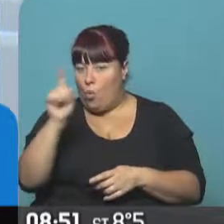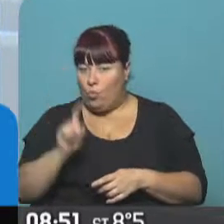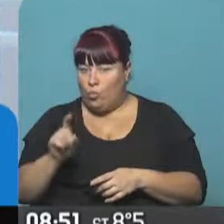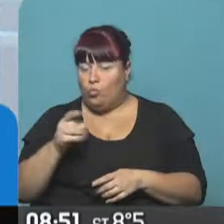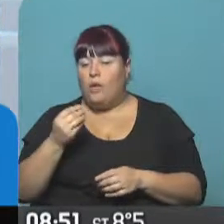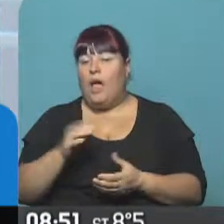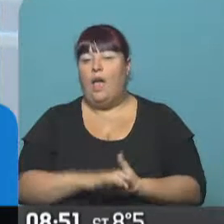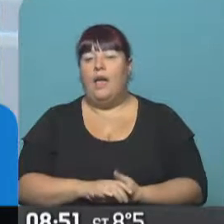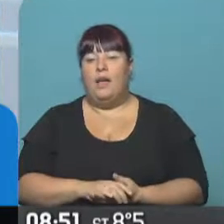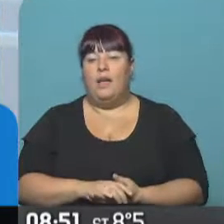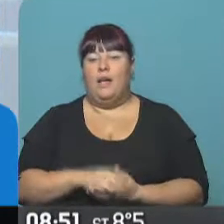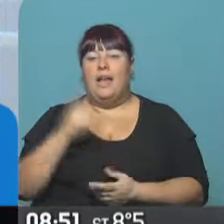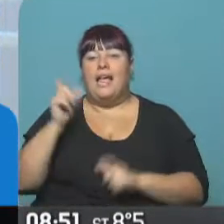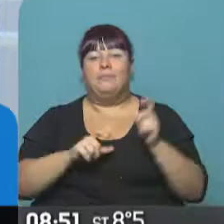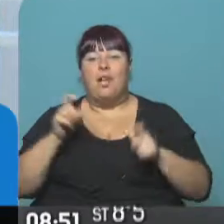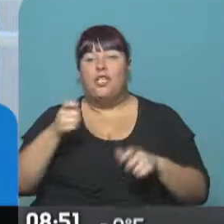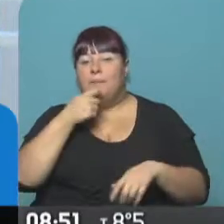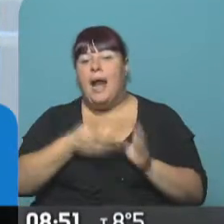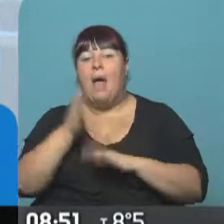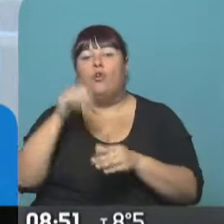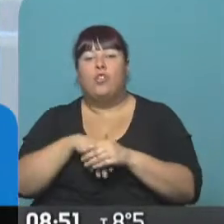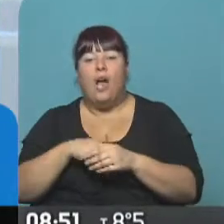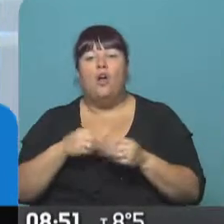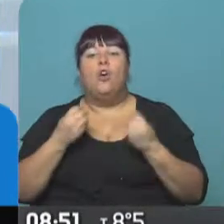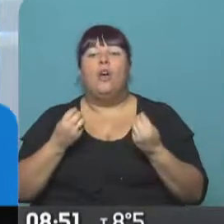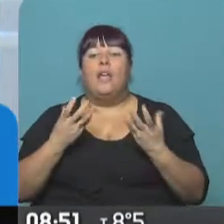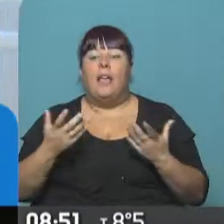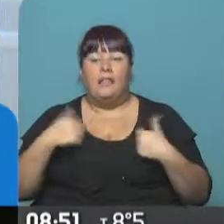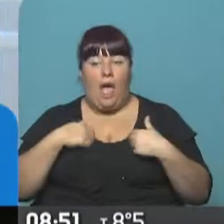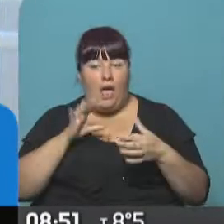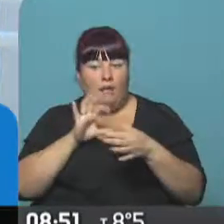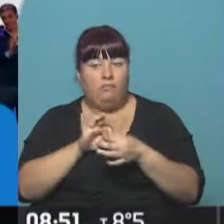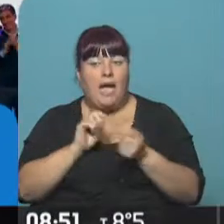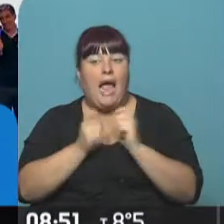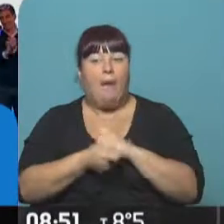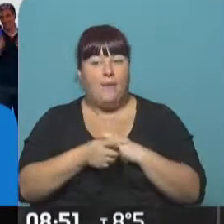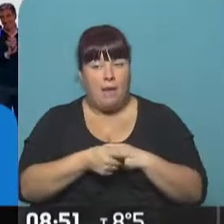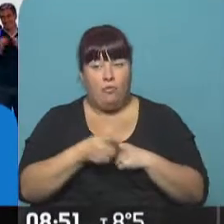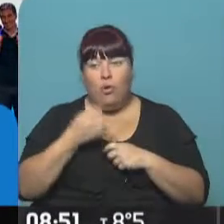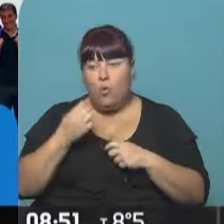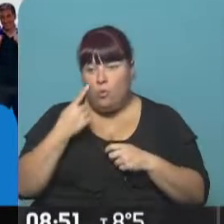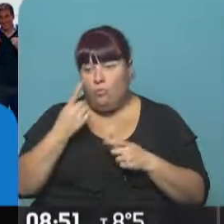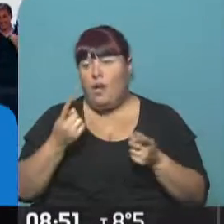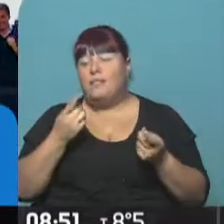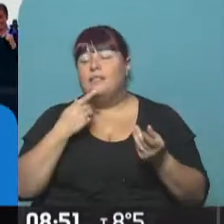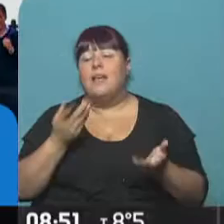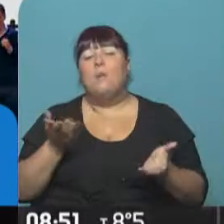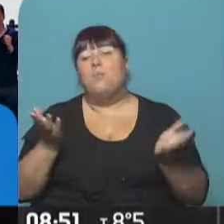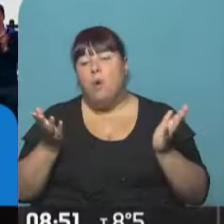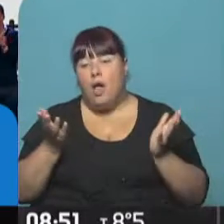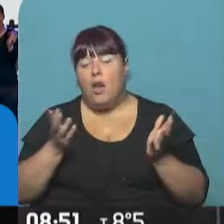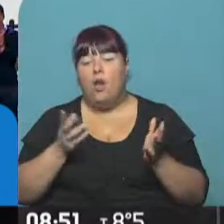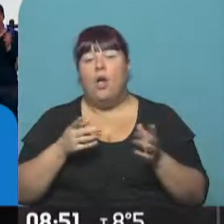filtro que que se hacen los ciudadanos a la hora de votar es como vínculo con cambiemos y justamente lo que muestran es que bueno